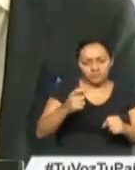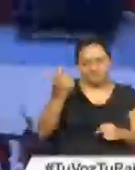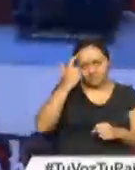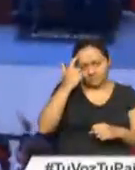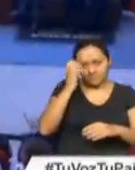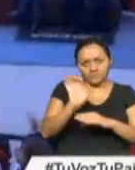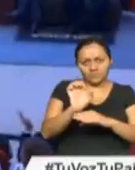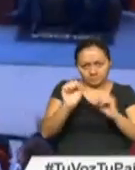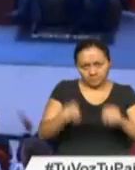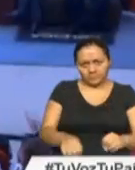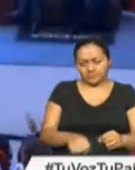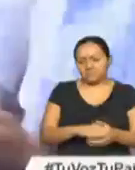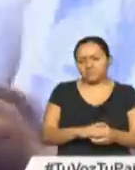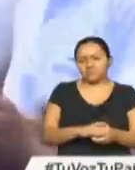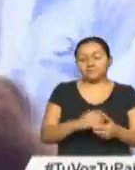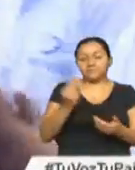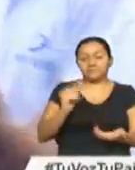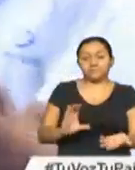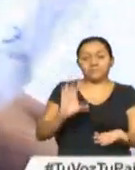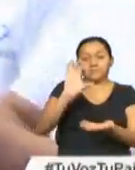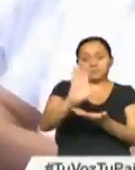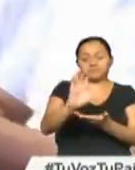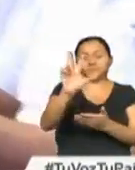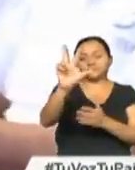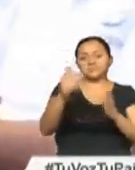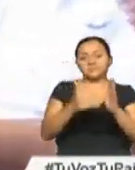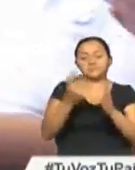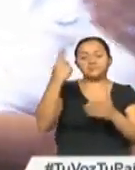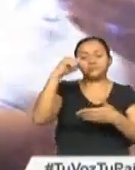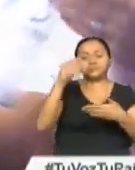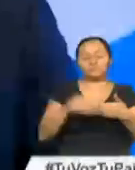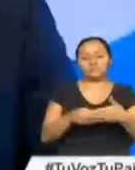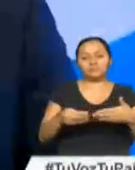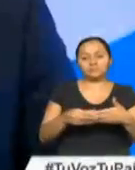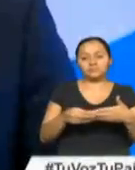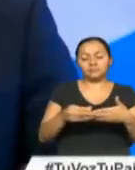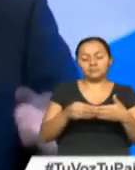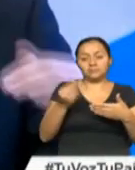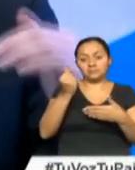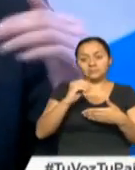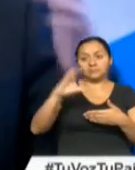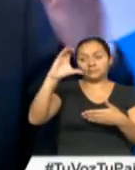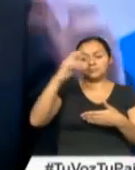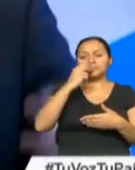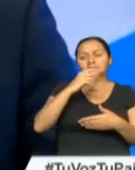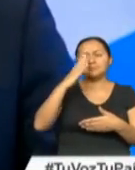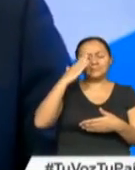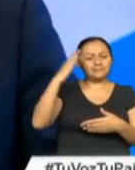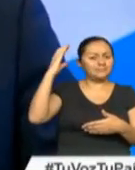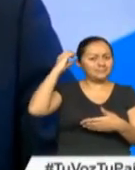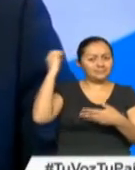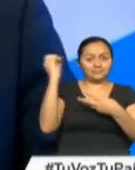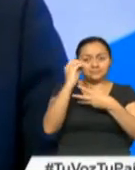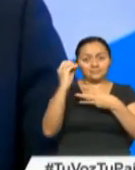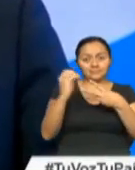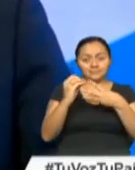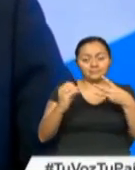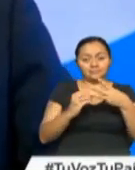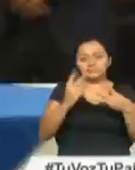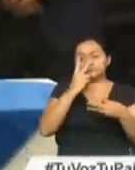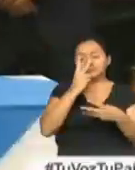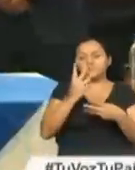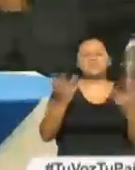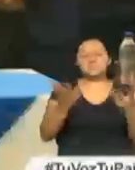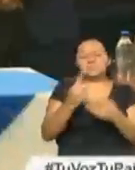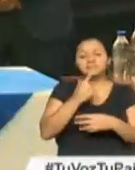ecuatoriano. La inversión alcanza los 3.000 millones de dólares, cifra que, de acuerdo a René Ramírez, secretario nacional de Educación Superior,